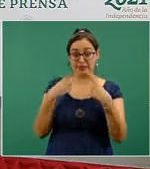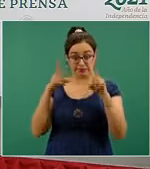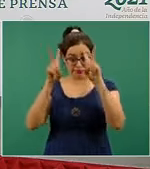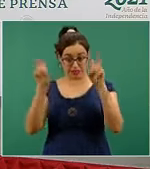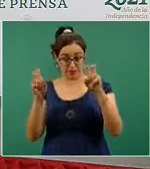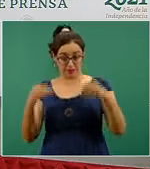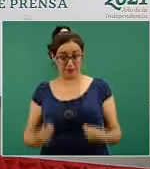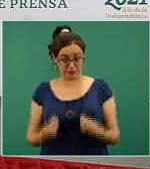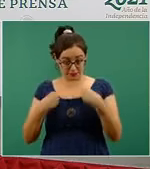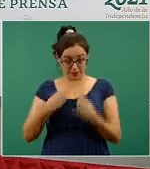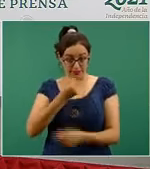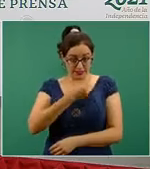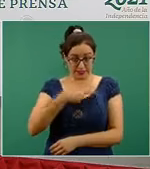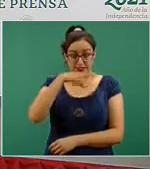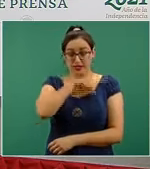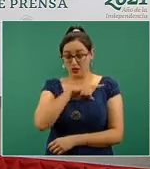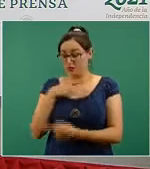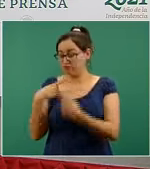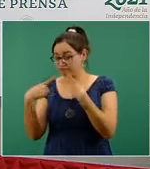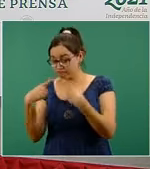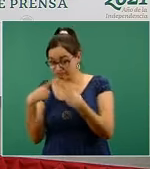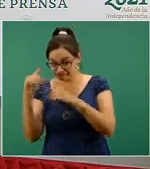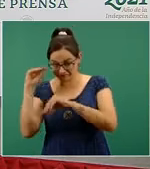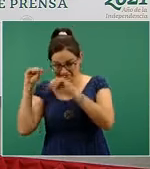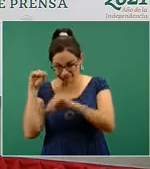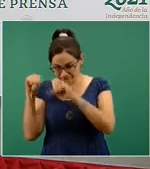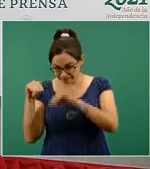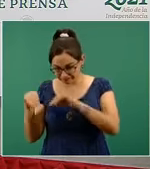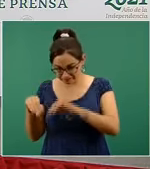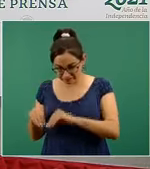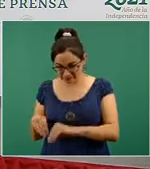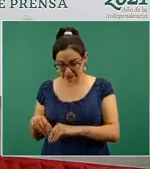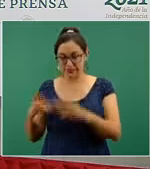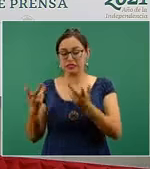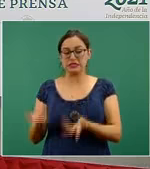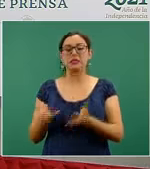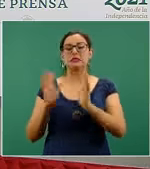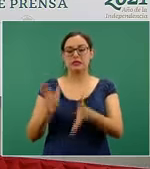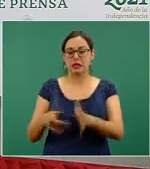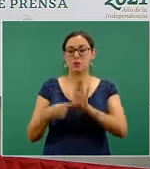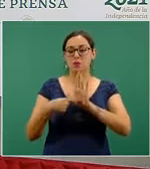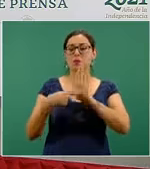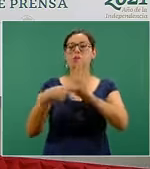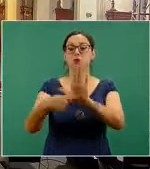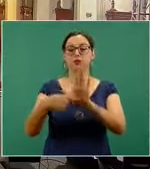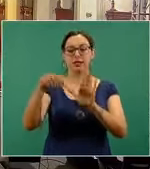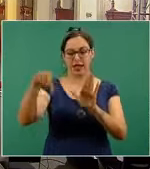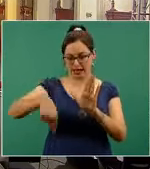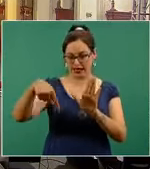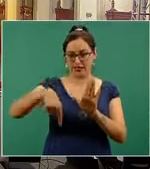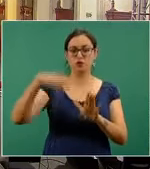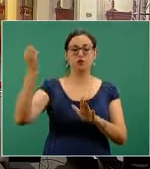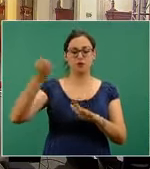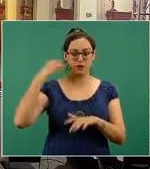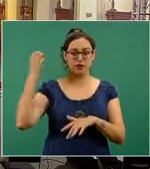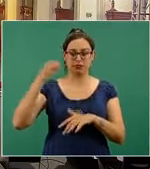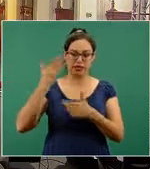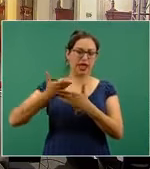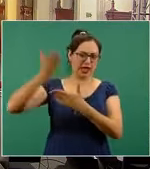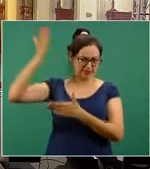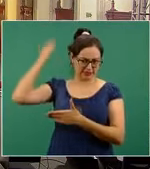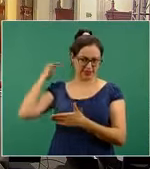Saludable, que incluso se ha presentado el diseño en esta conferencia en ocasiones